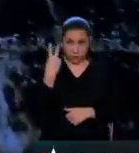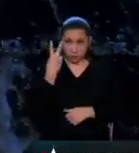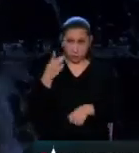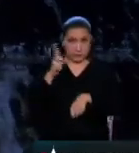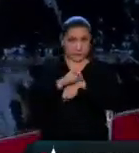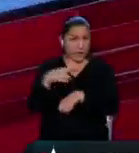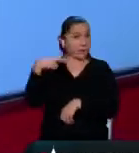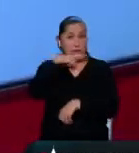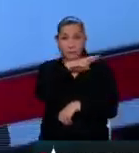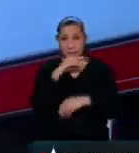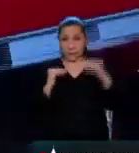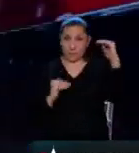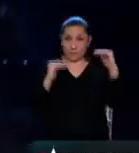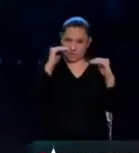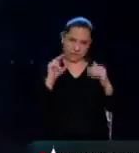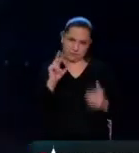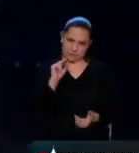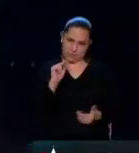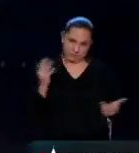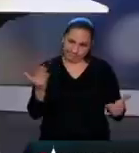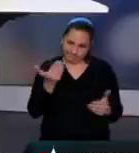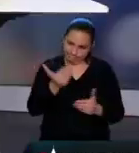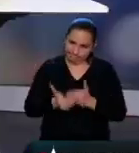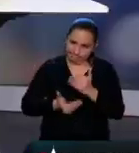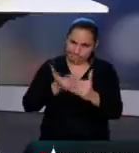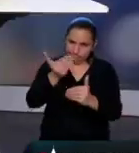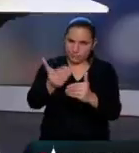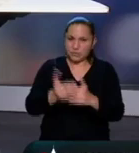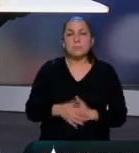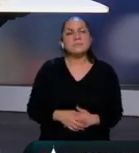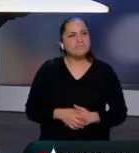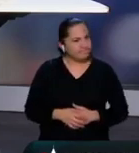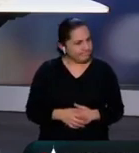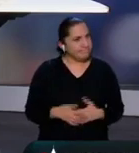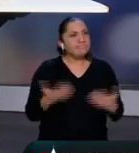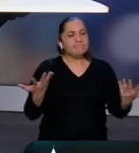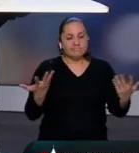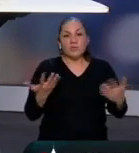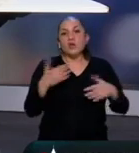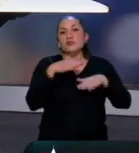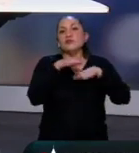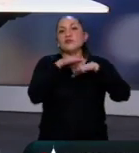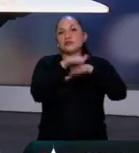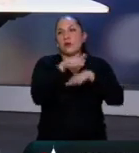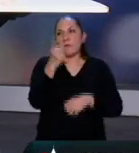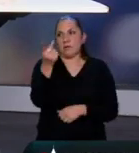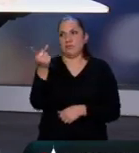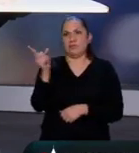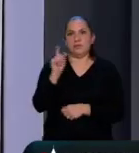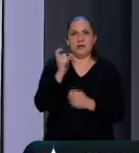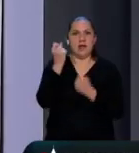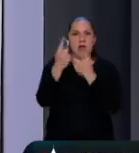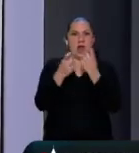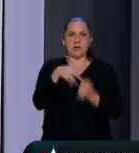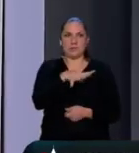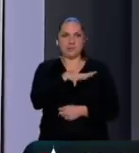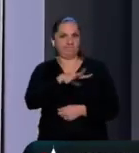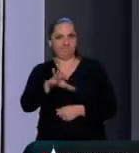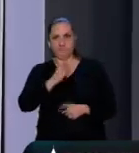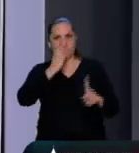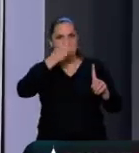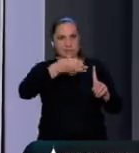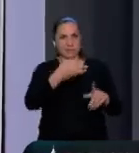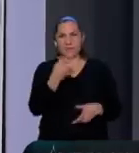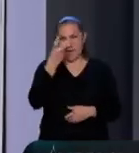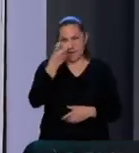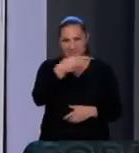duda. A ver, hablando de esto que no se perdona, hay una parte de esta